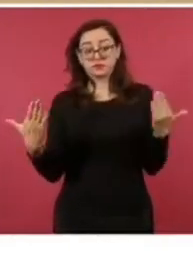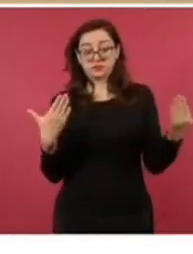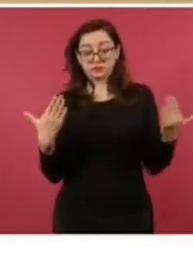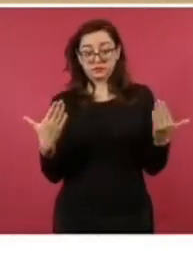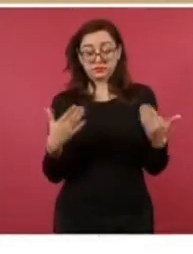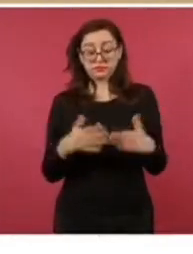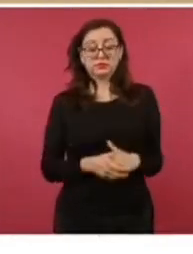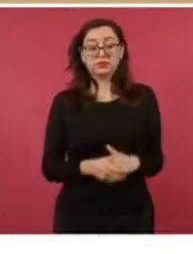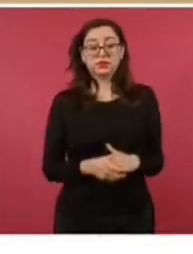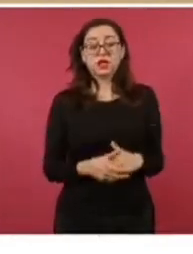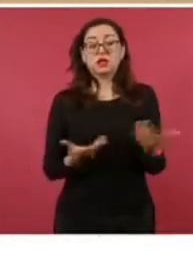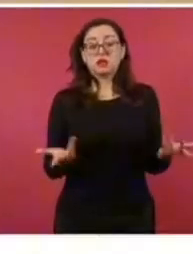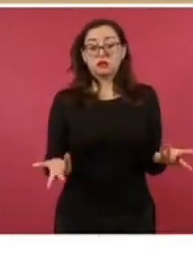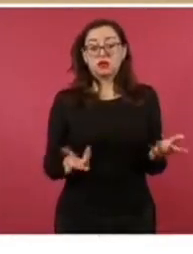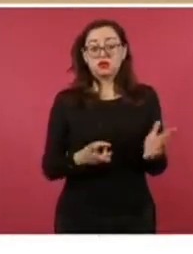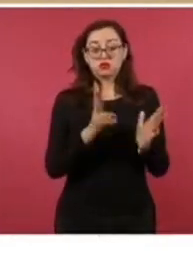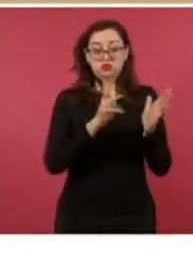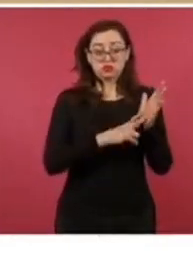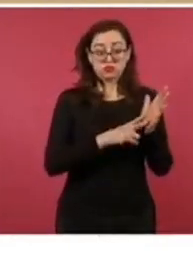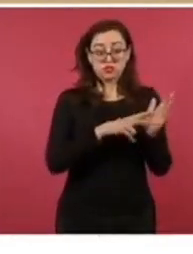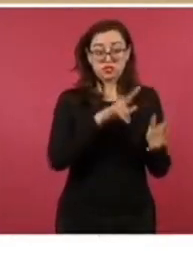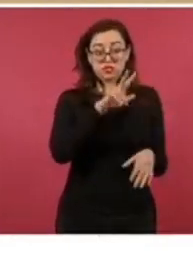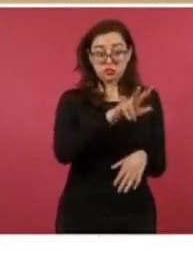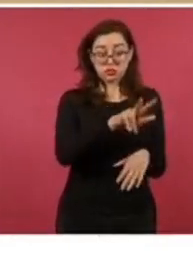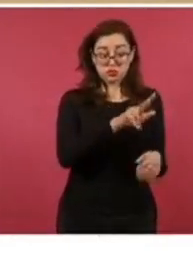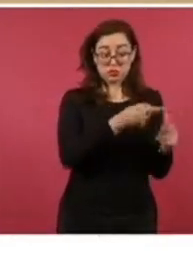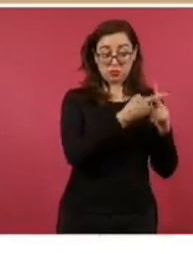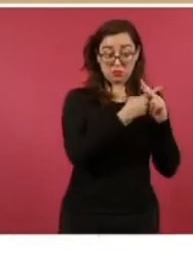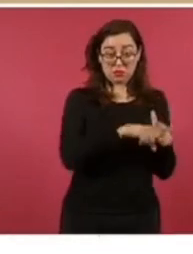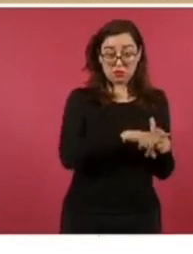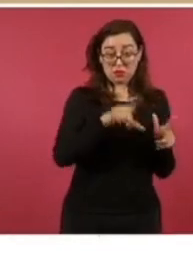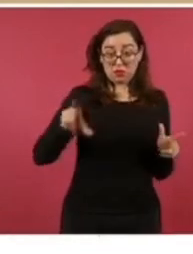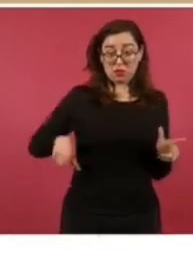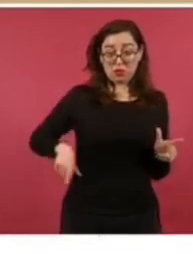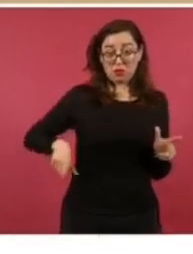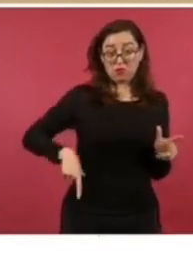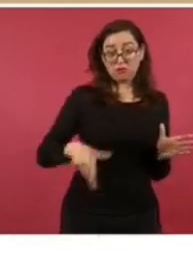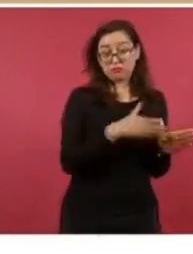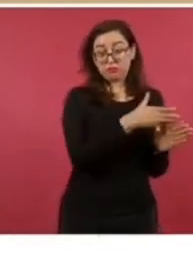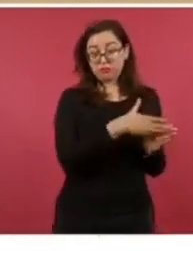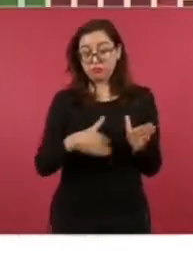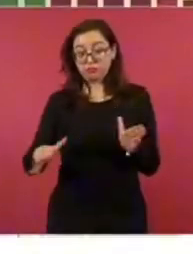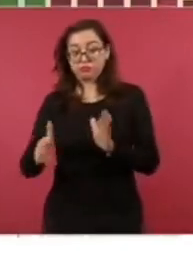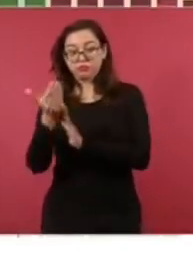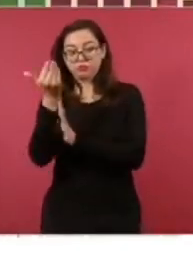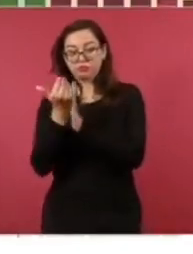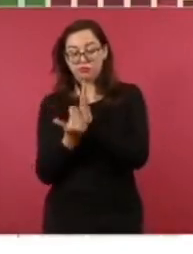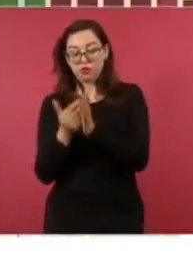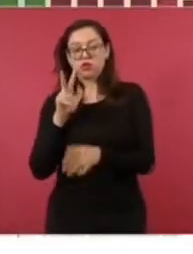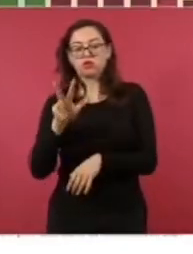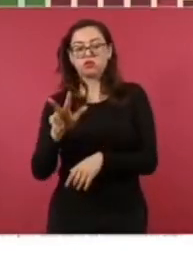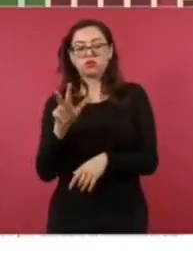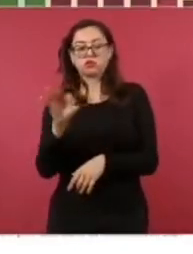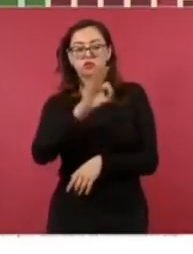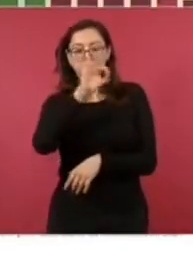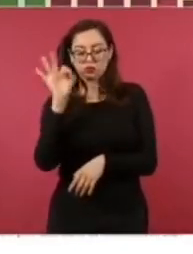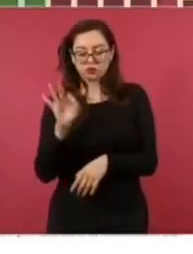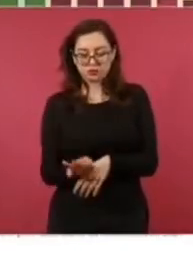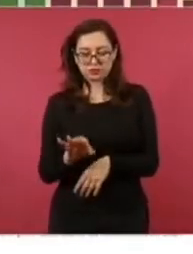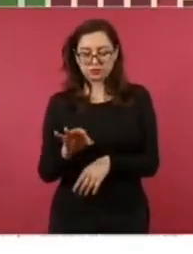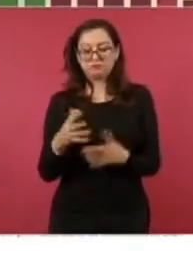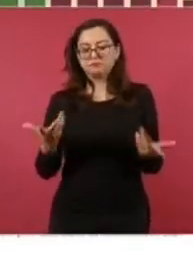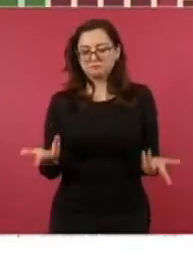2018 tenemos una reducción del 18 adelante también está la cooperativa de homicidios por